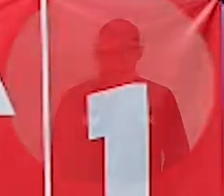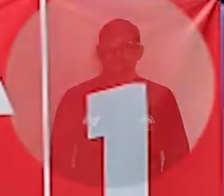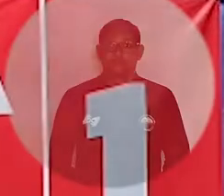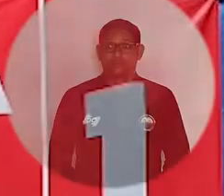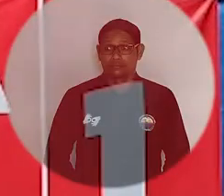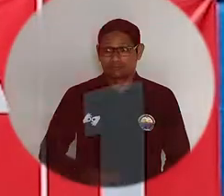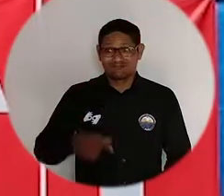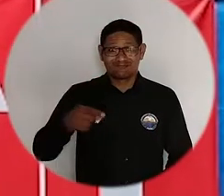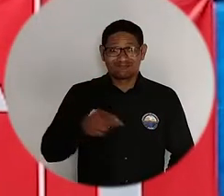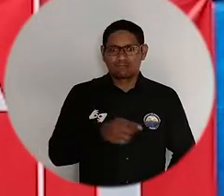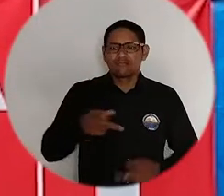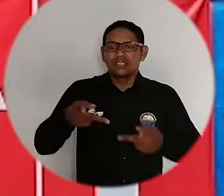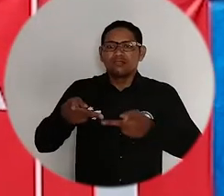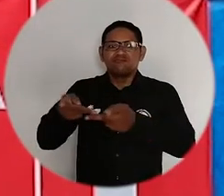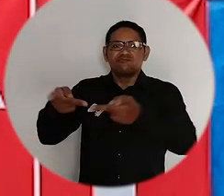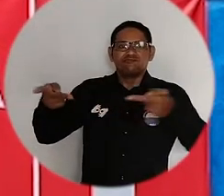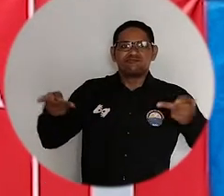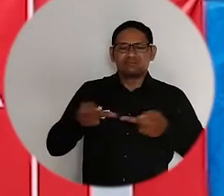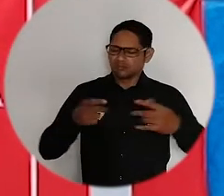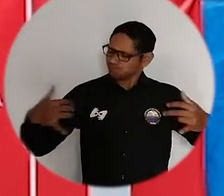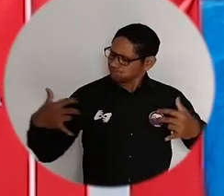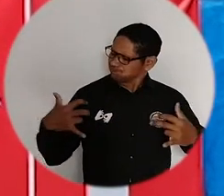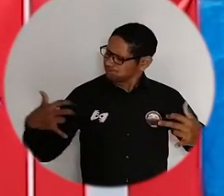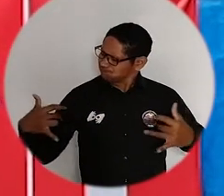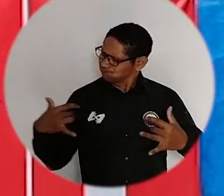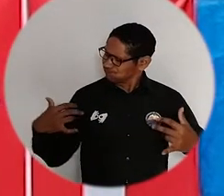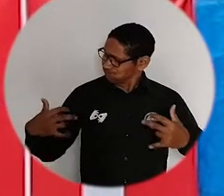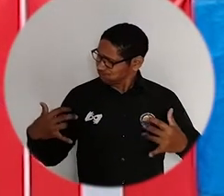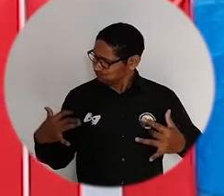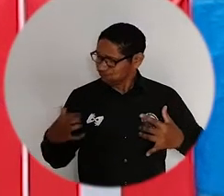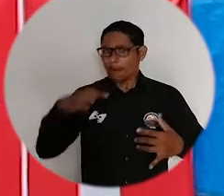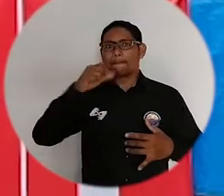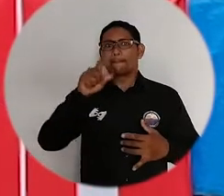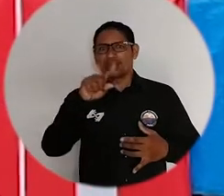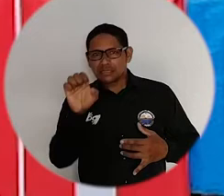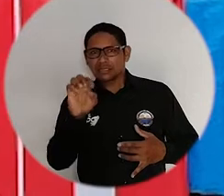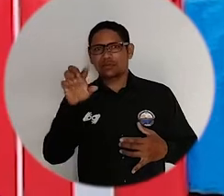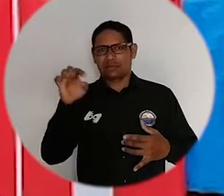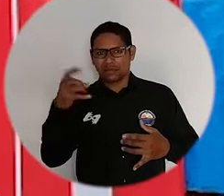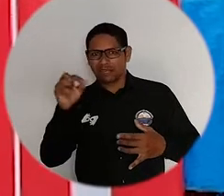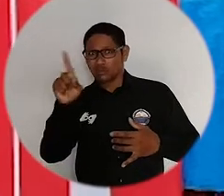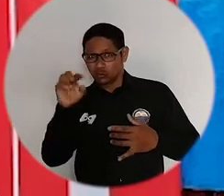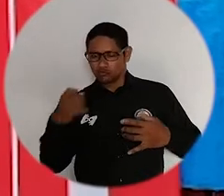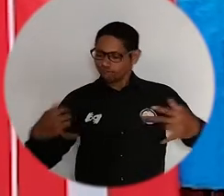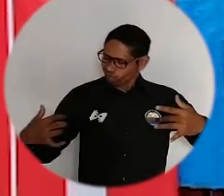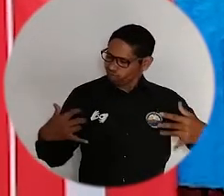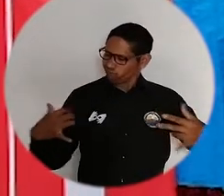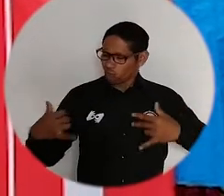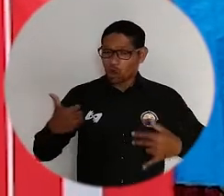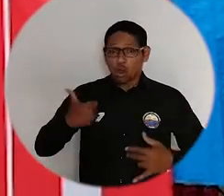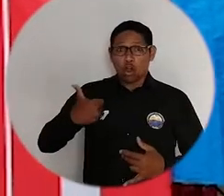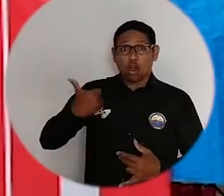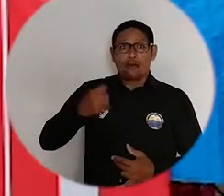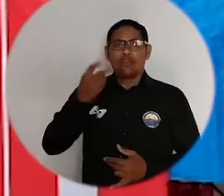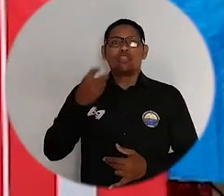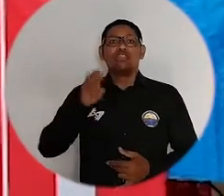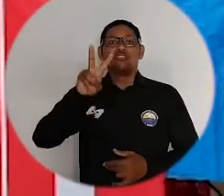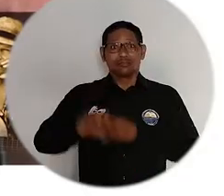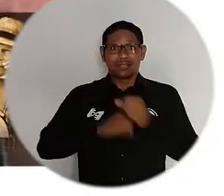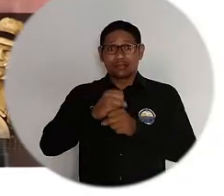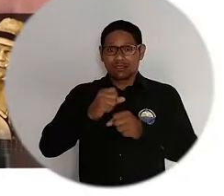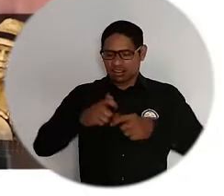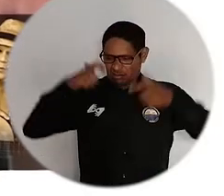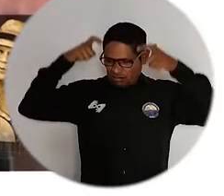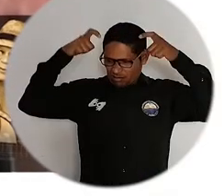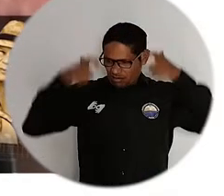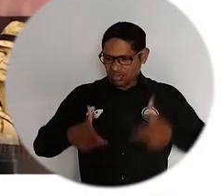luego de conquistar al jurado y al público con sus mejores interpretaciones al ritmo de paseo merengue cuya y son este joven de tan sólo 12